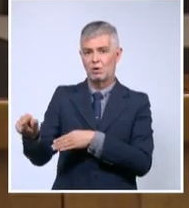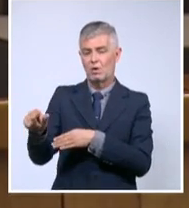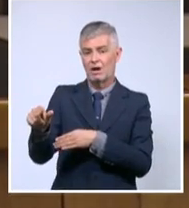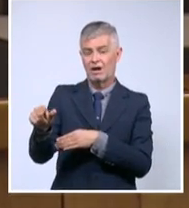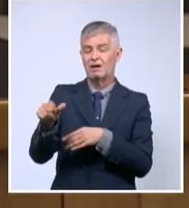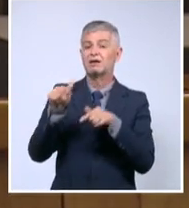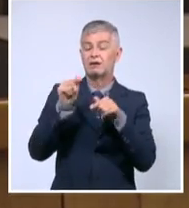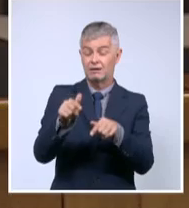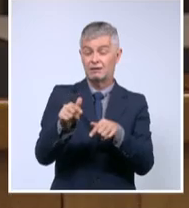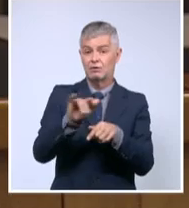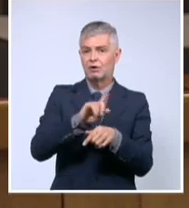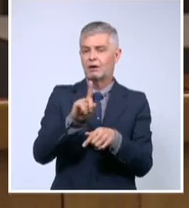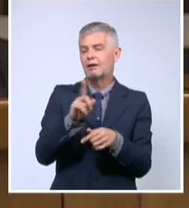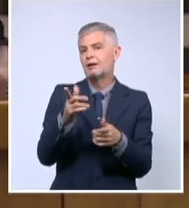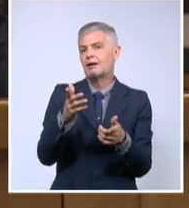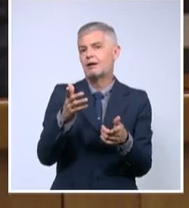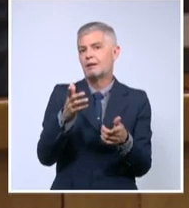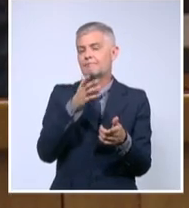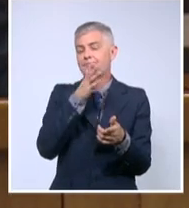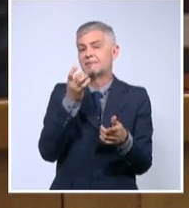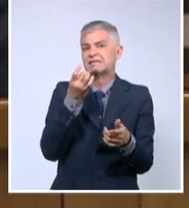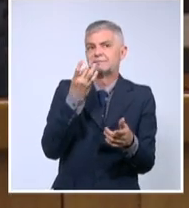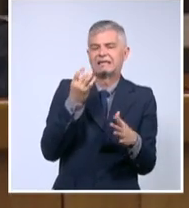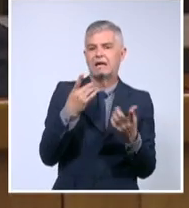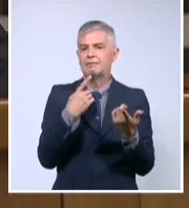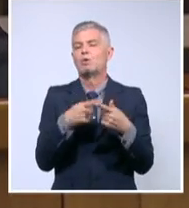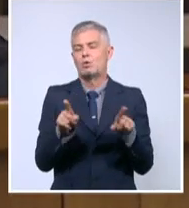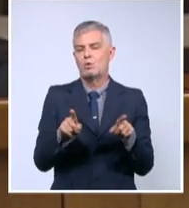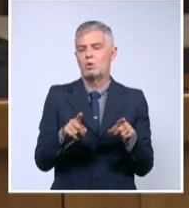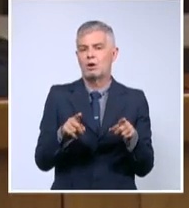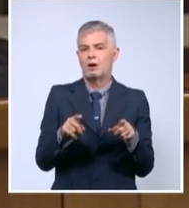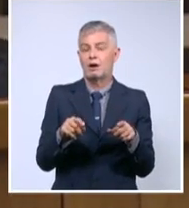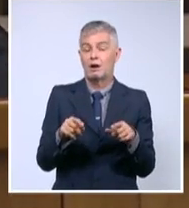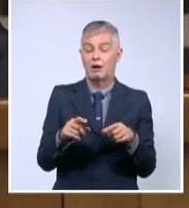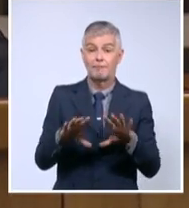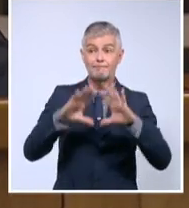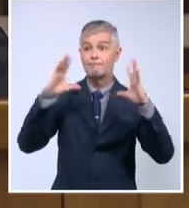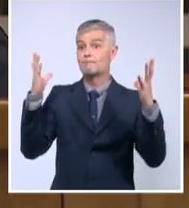Increíblemente, las fortunas más grandes del planeta, las que